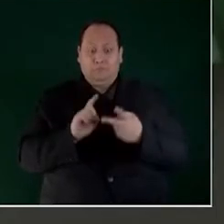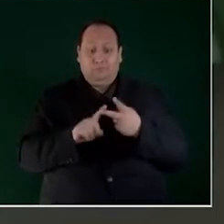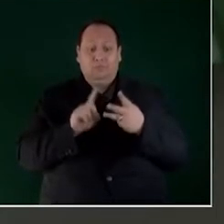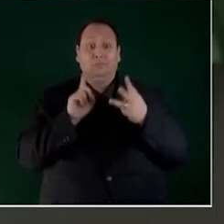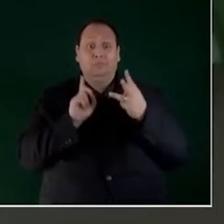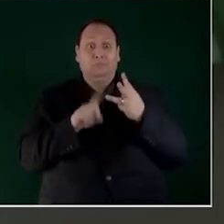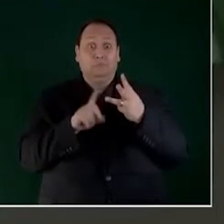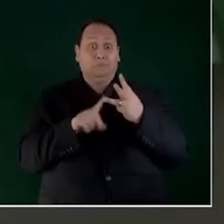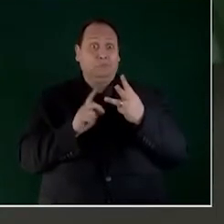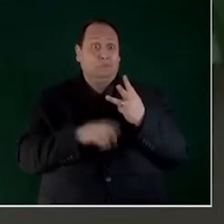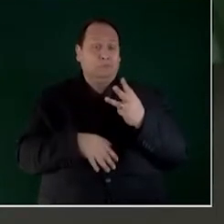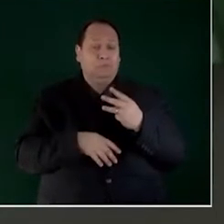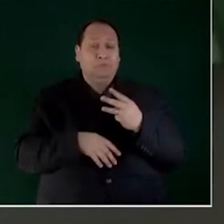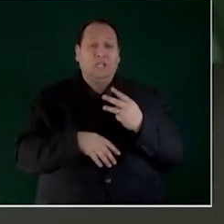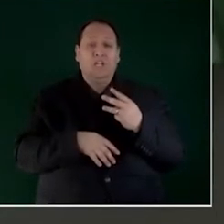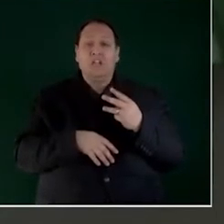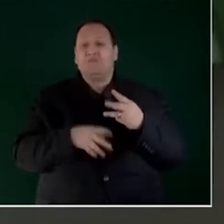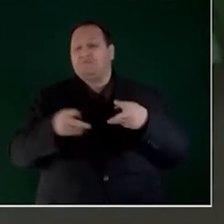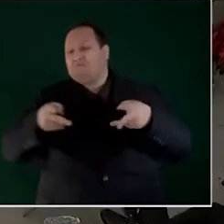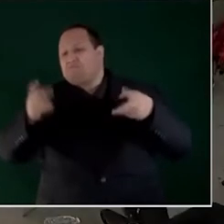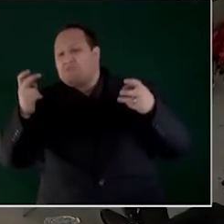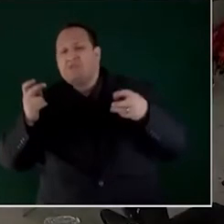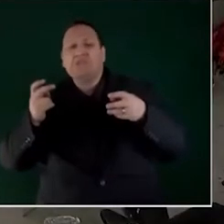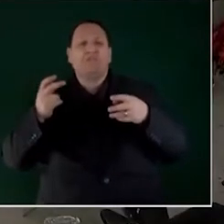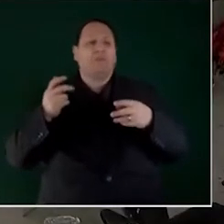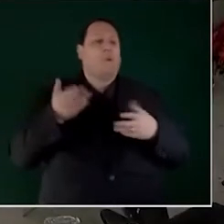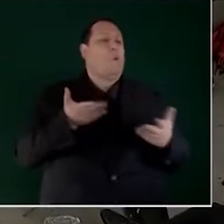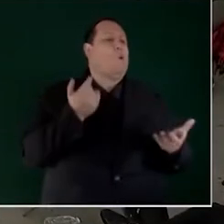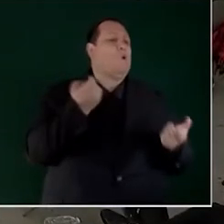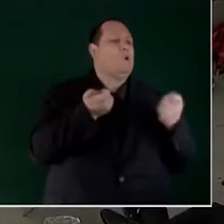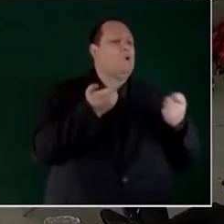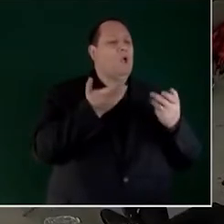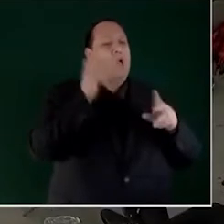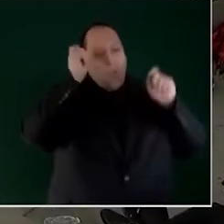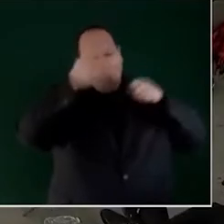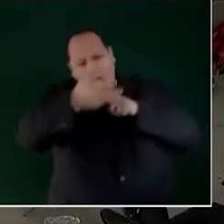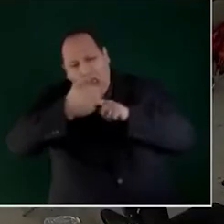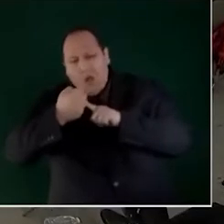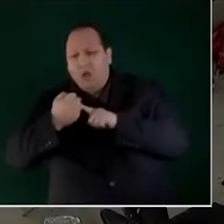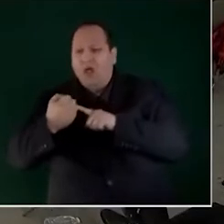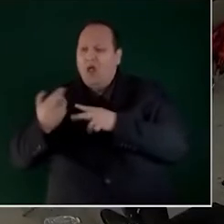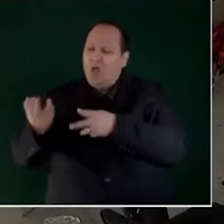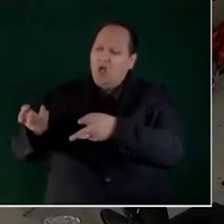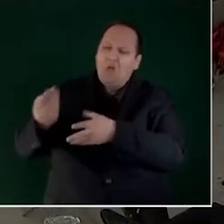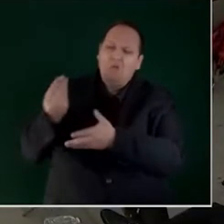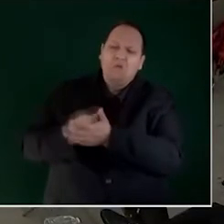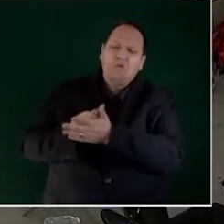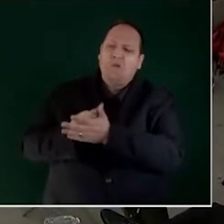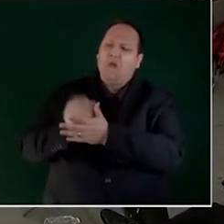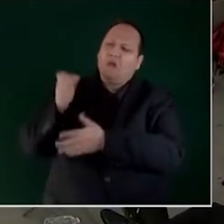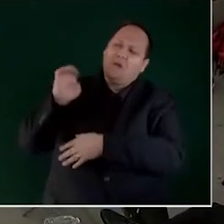Tercer lugar, delincuencia, robos, extorsiones, secuestros, fraudes,